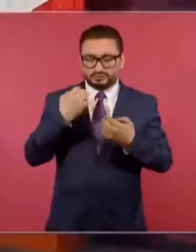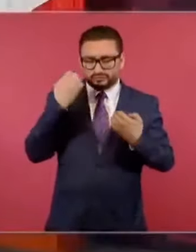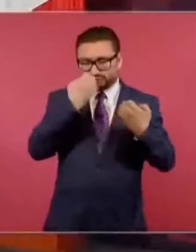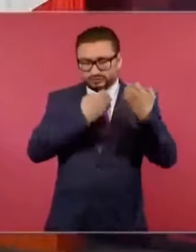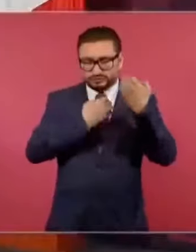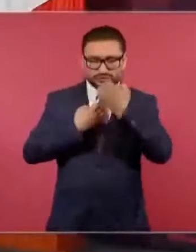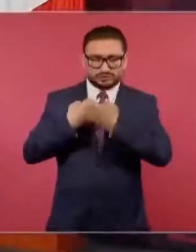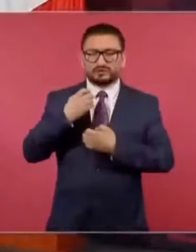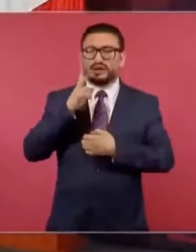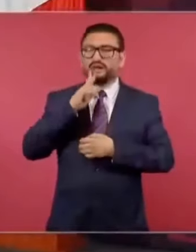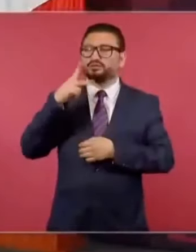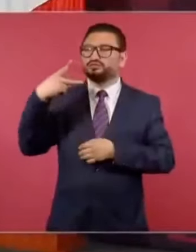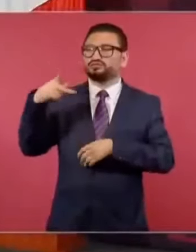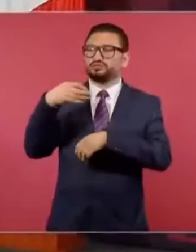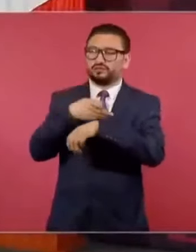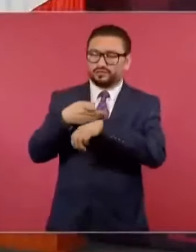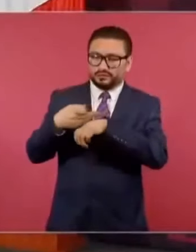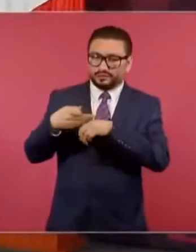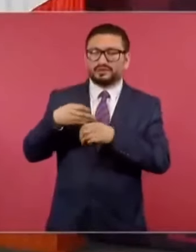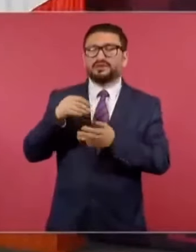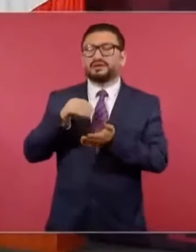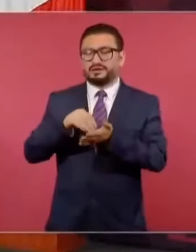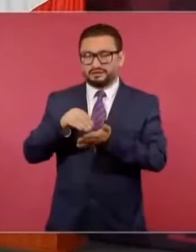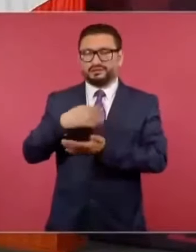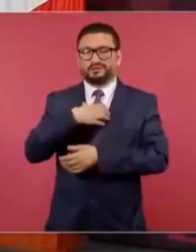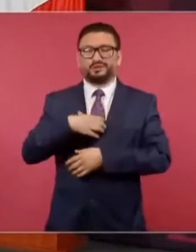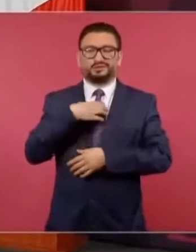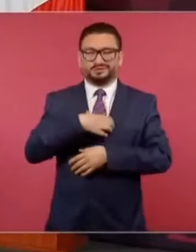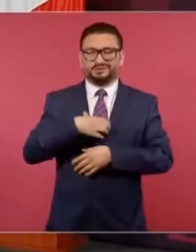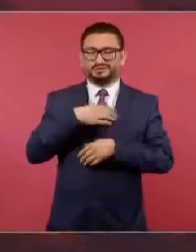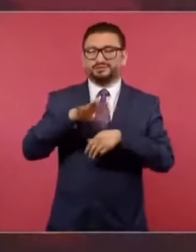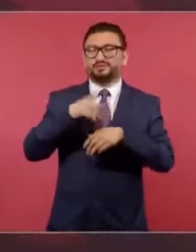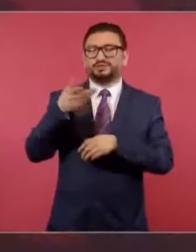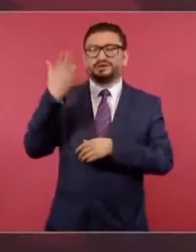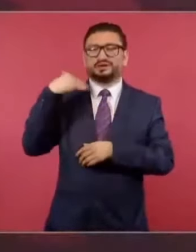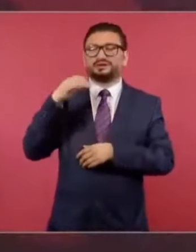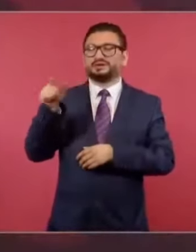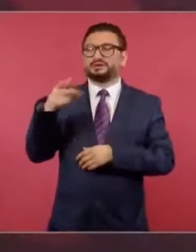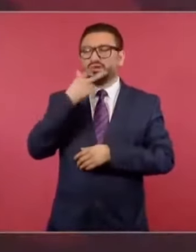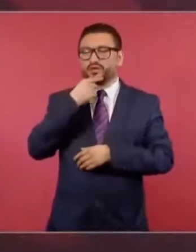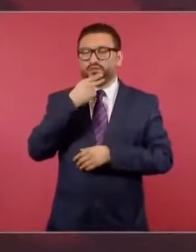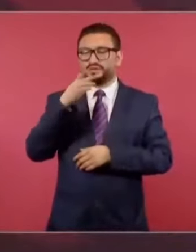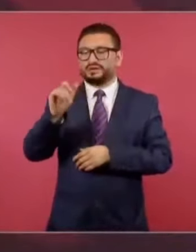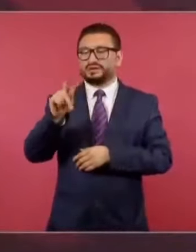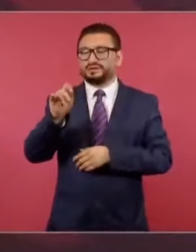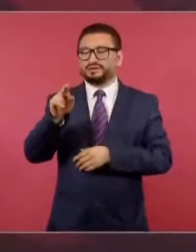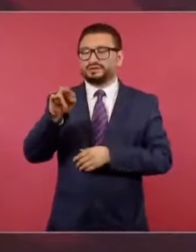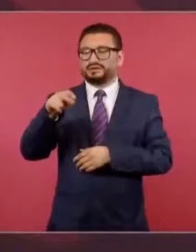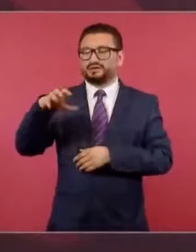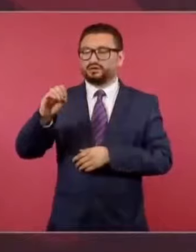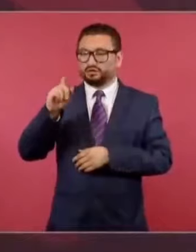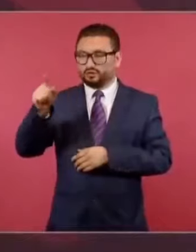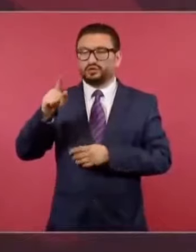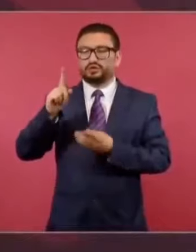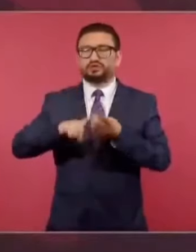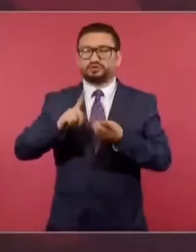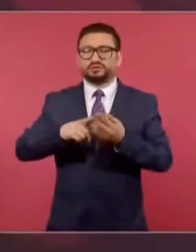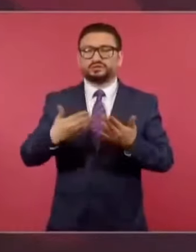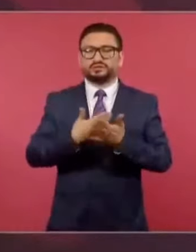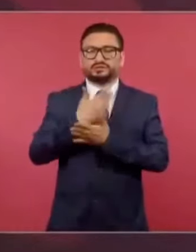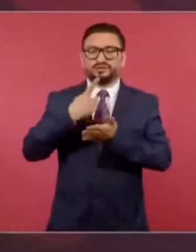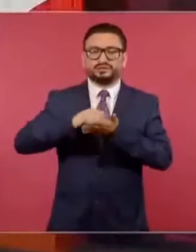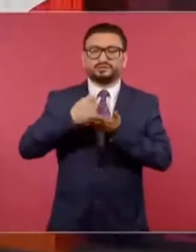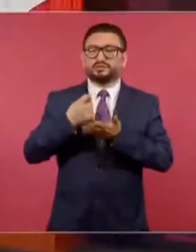familiares que también están muy contentos porque Catarino era de Matamoros tamaulipa